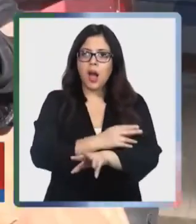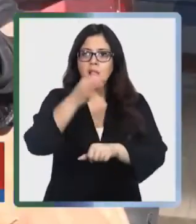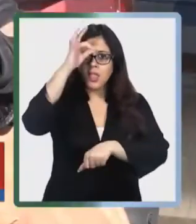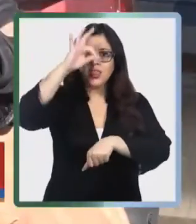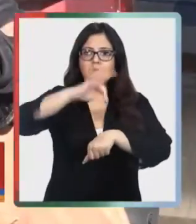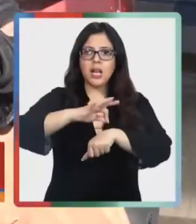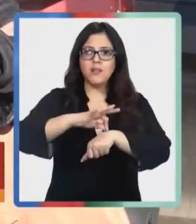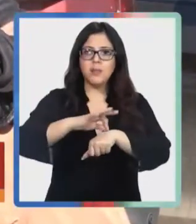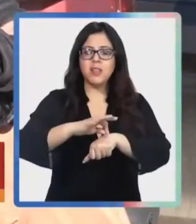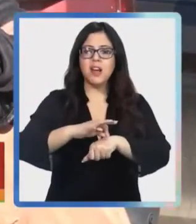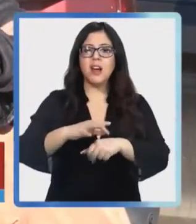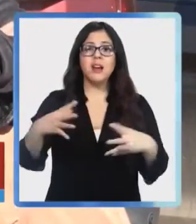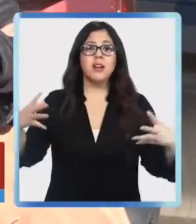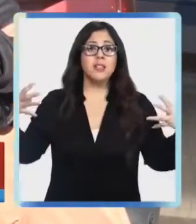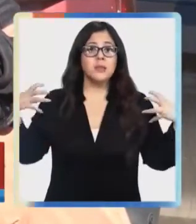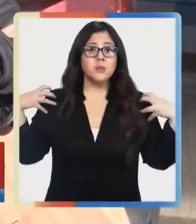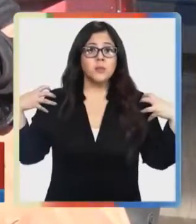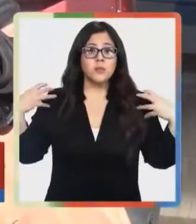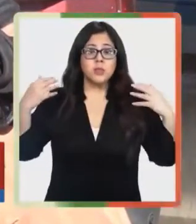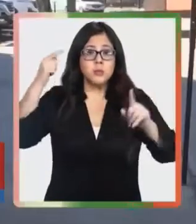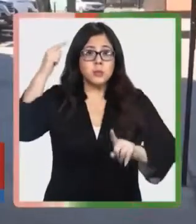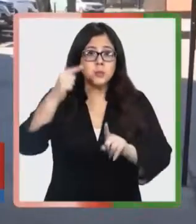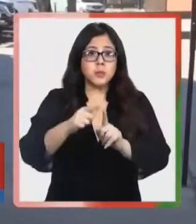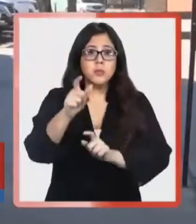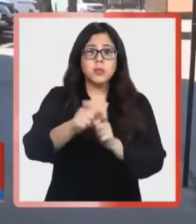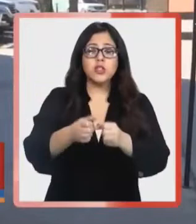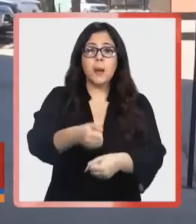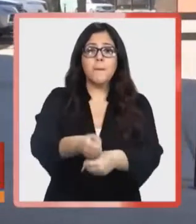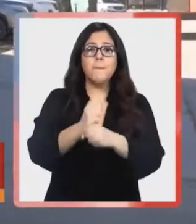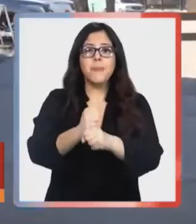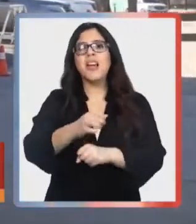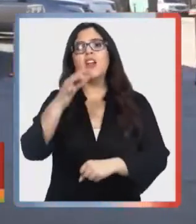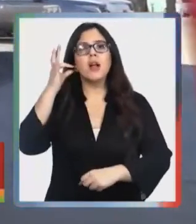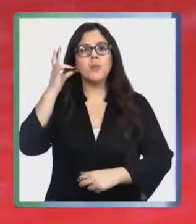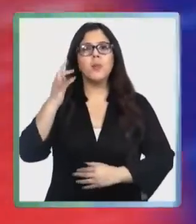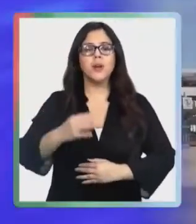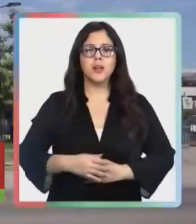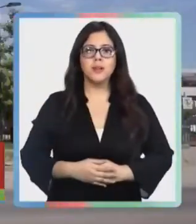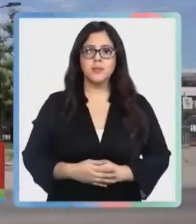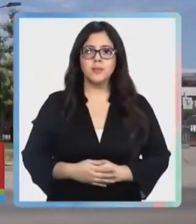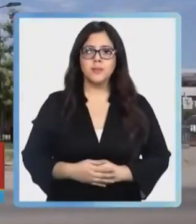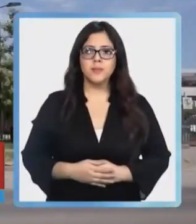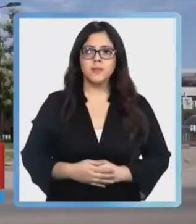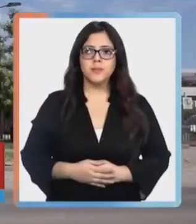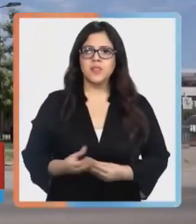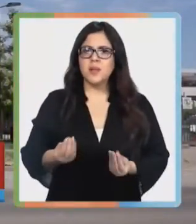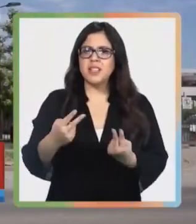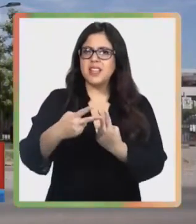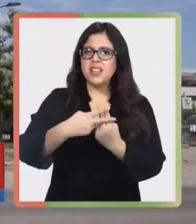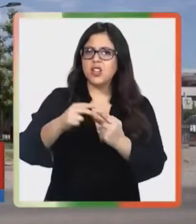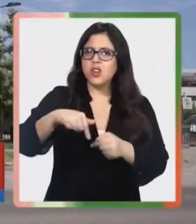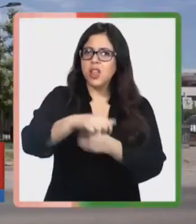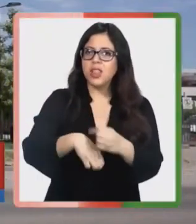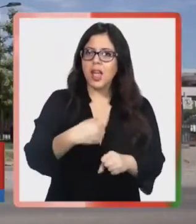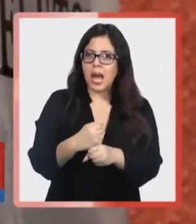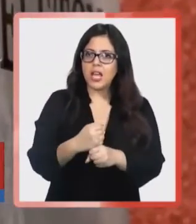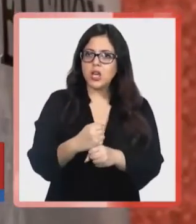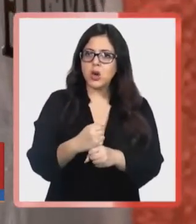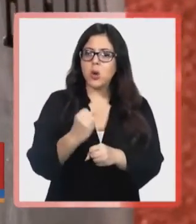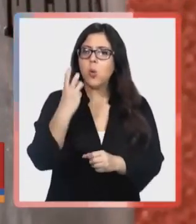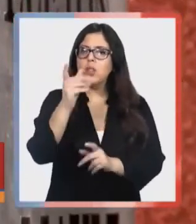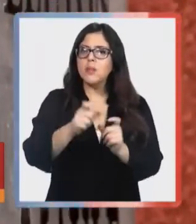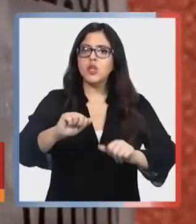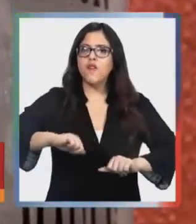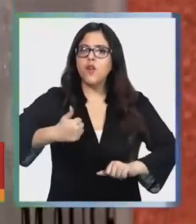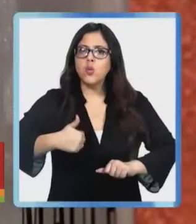de la enfermedad dirigido especialmente para pescadores artesanales que tiene preparado teletón para este año o